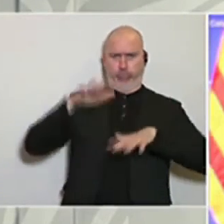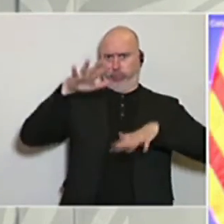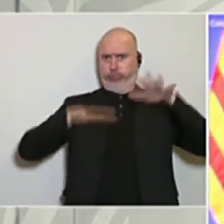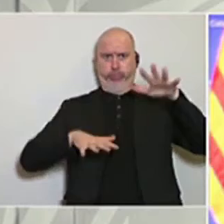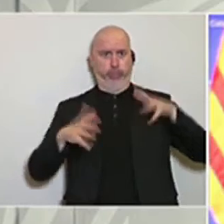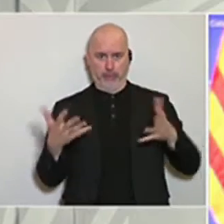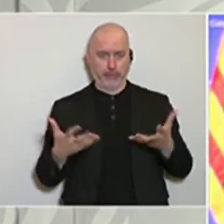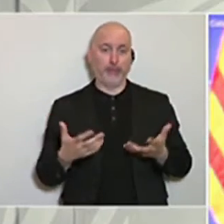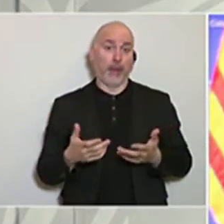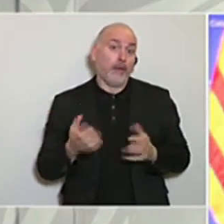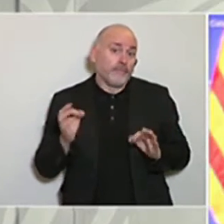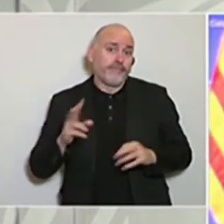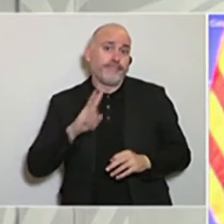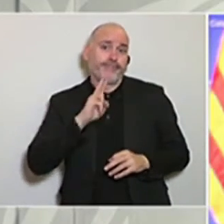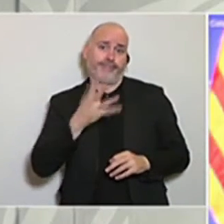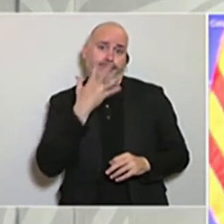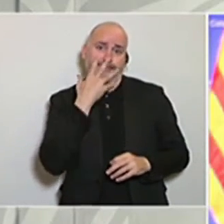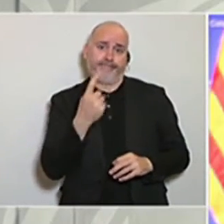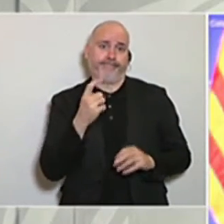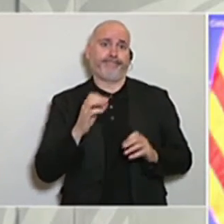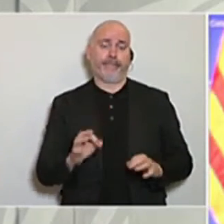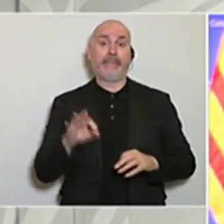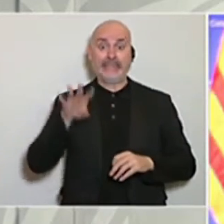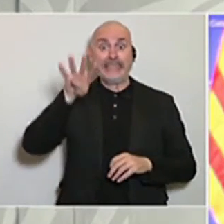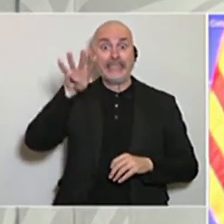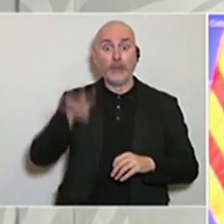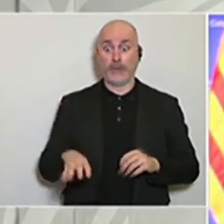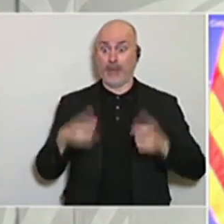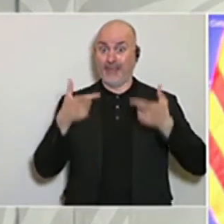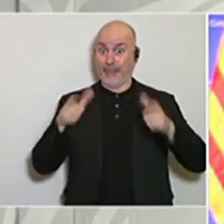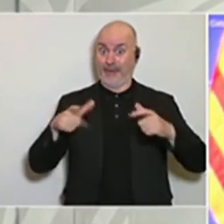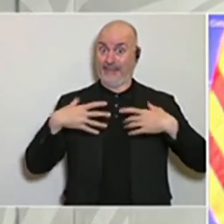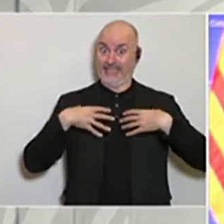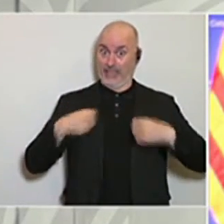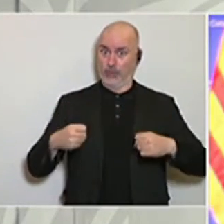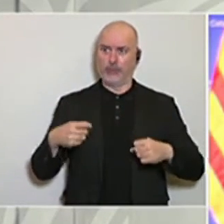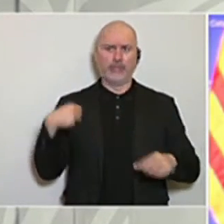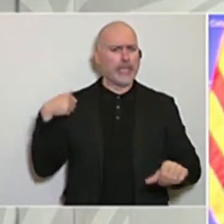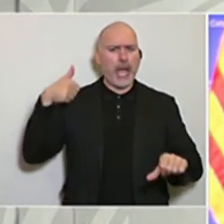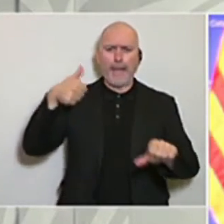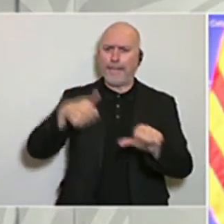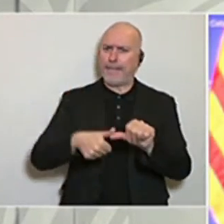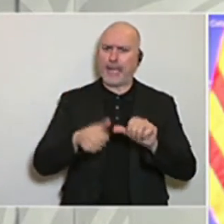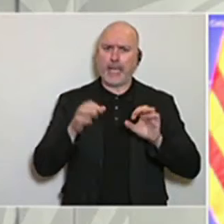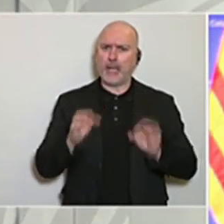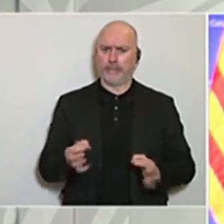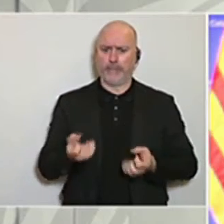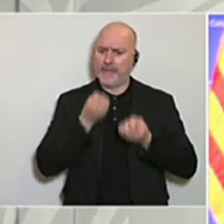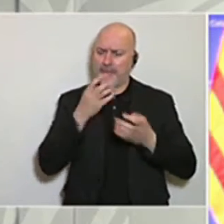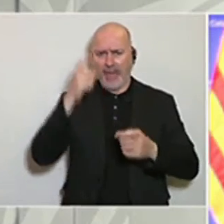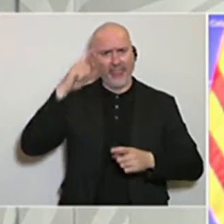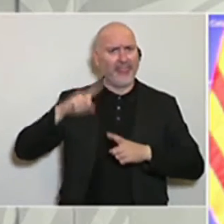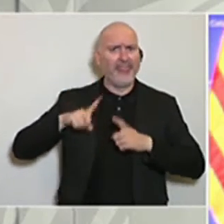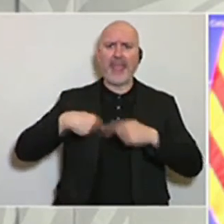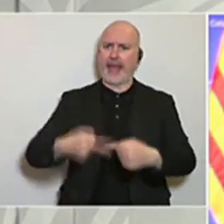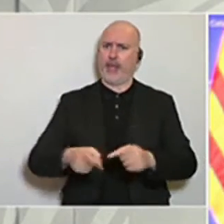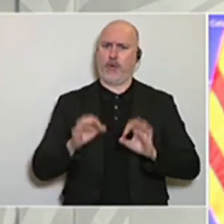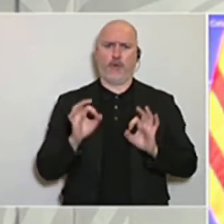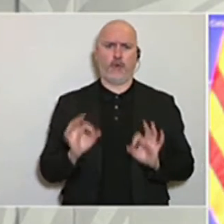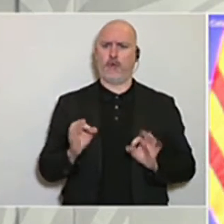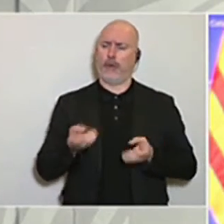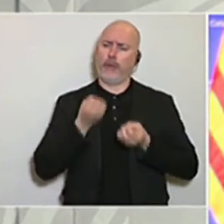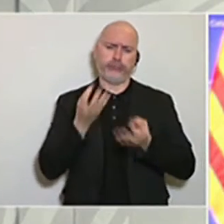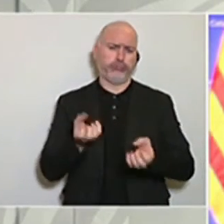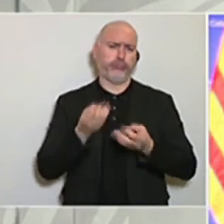que lo cierto es que desde Cataluña el Departamento de Salud siempre ha dado las cifras diariamente, las cifras de